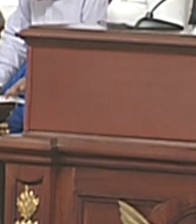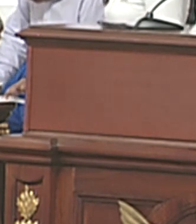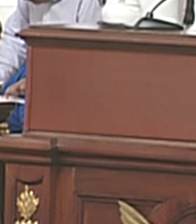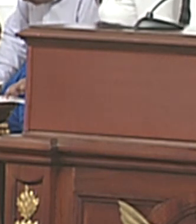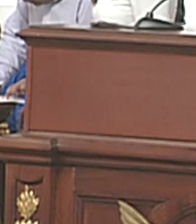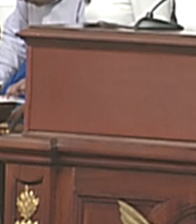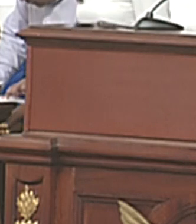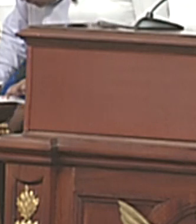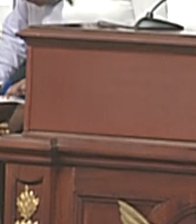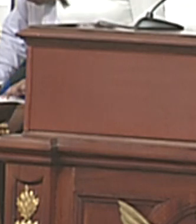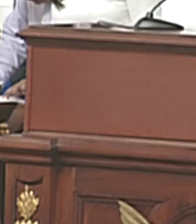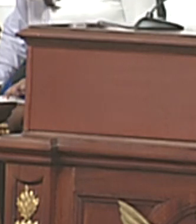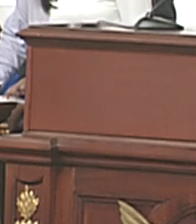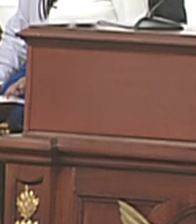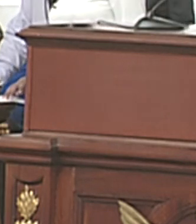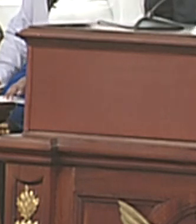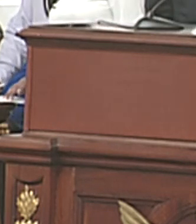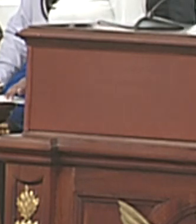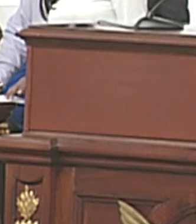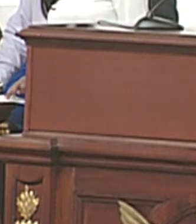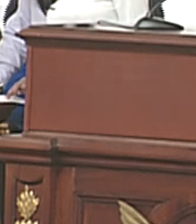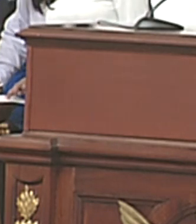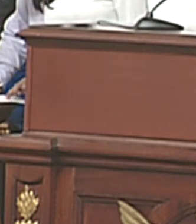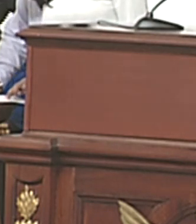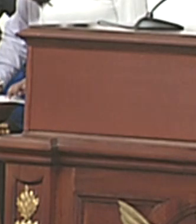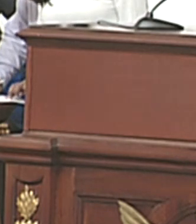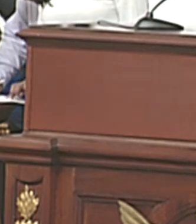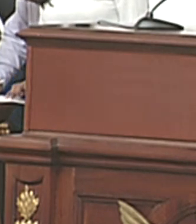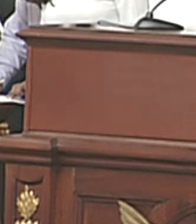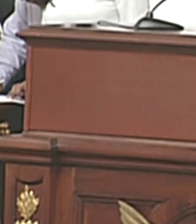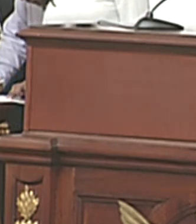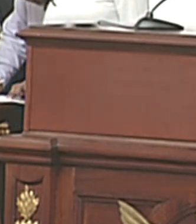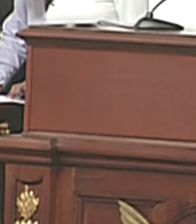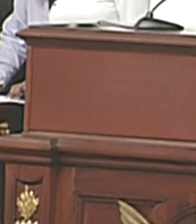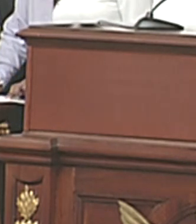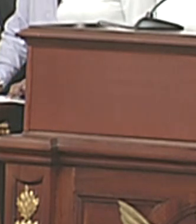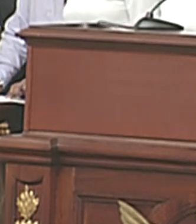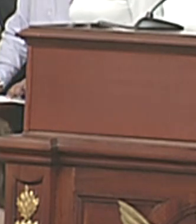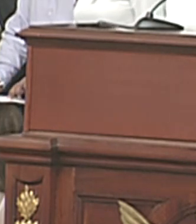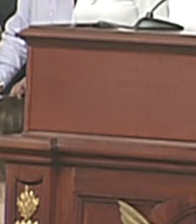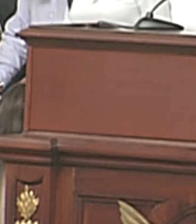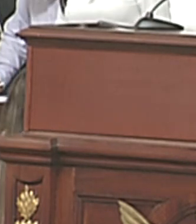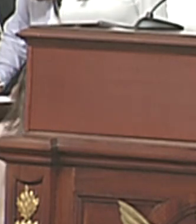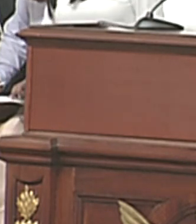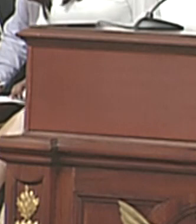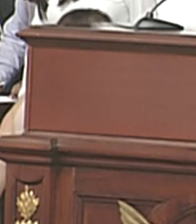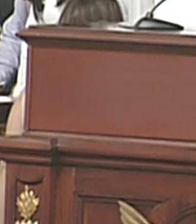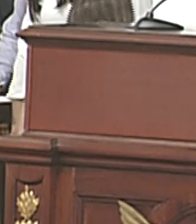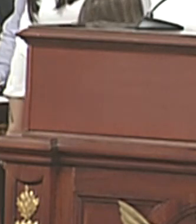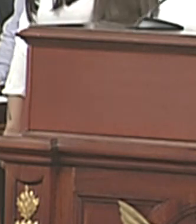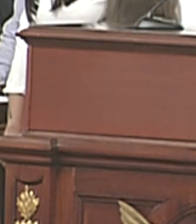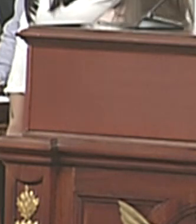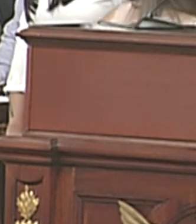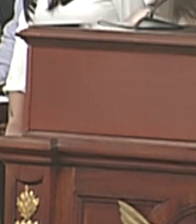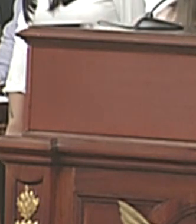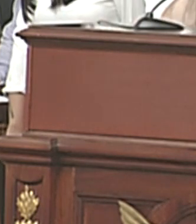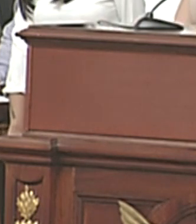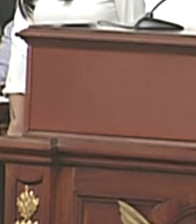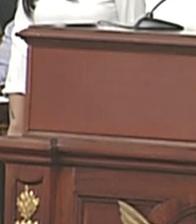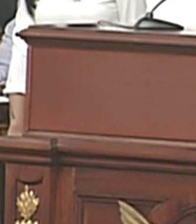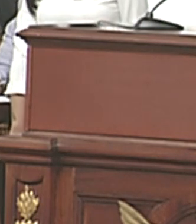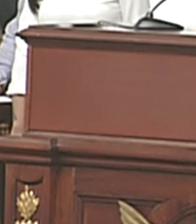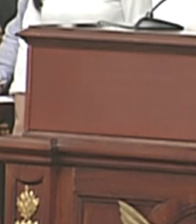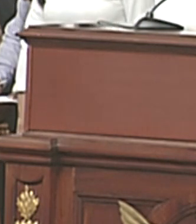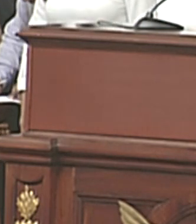Grupo Parlamentario del Partido de la Revolución Democrática. Diputada Maxta Iraíz González Carrillo, integrante del Grupo Parlamentario del